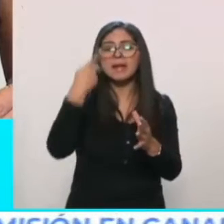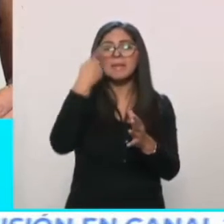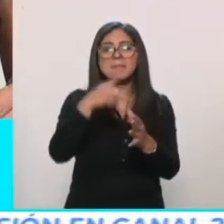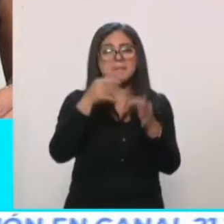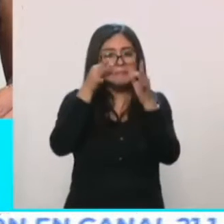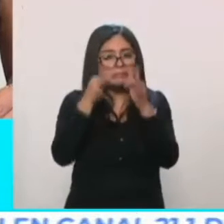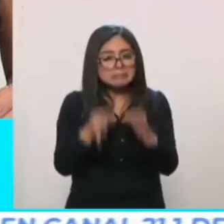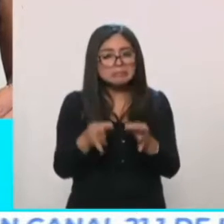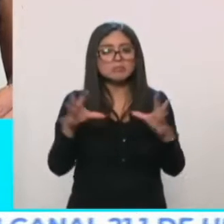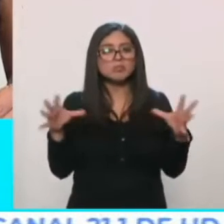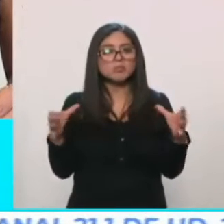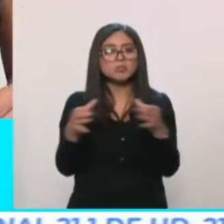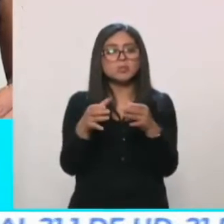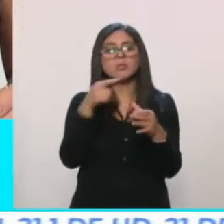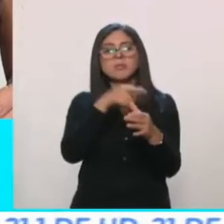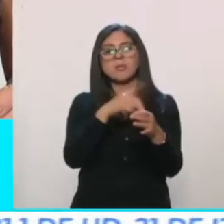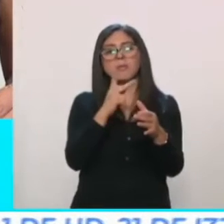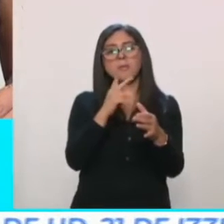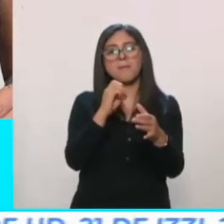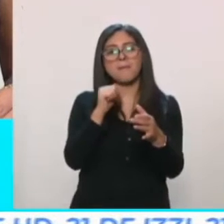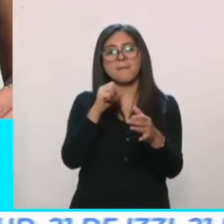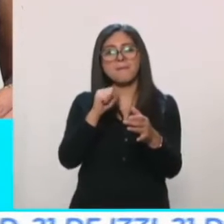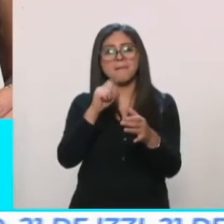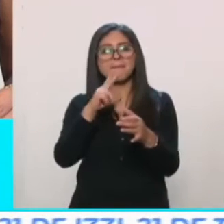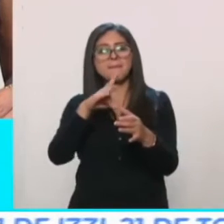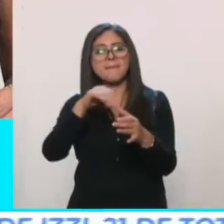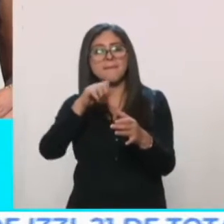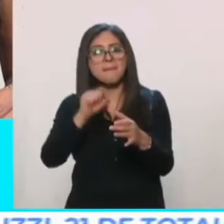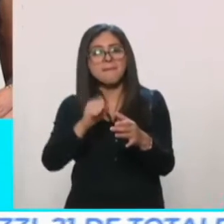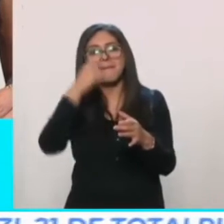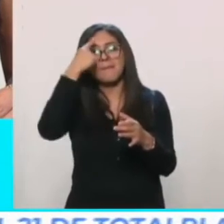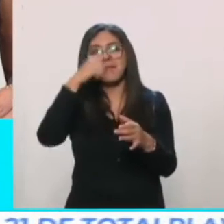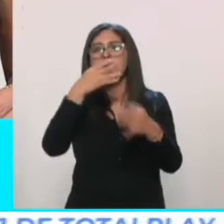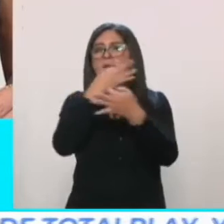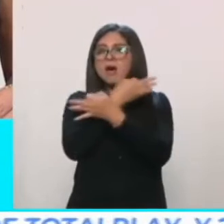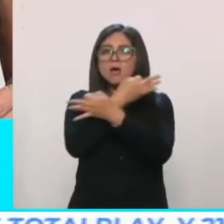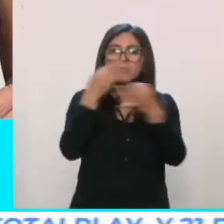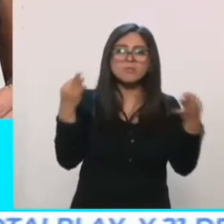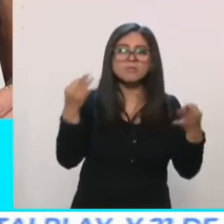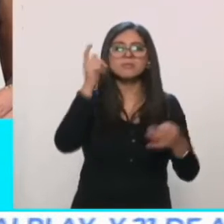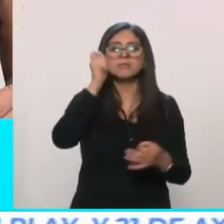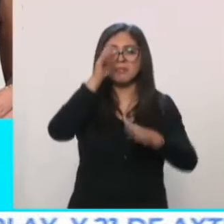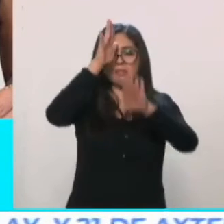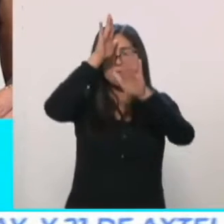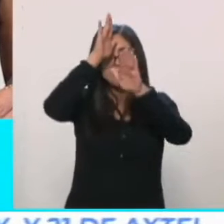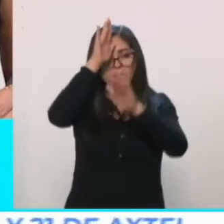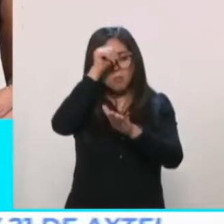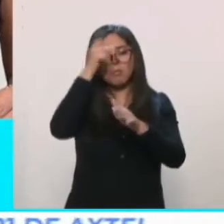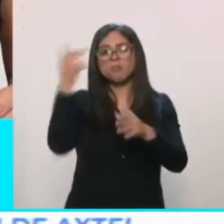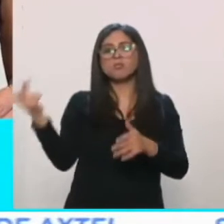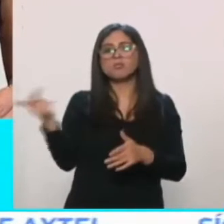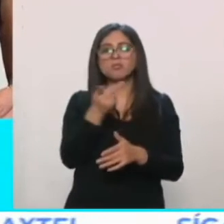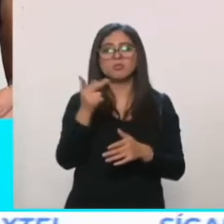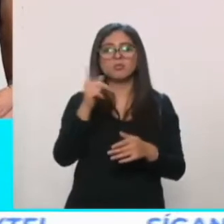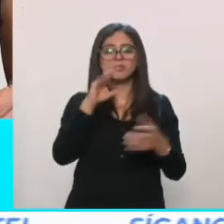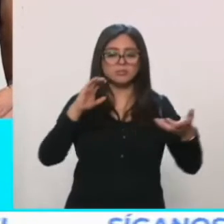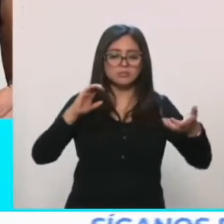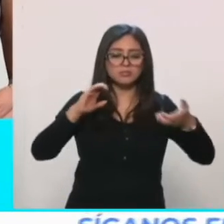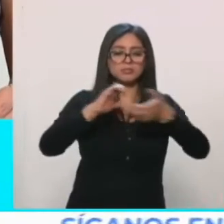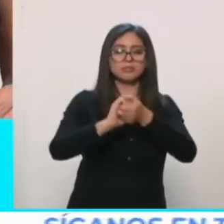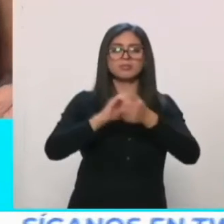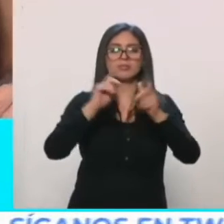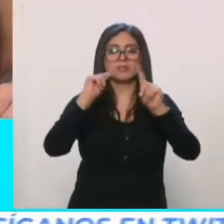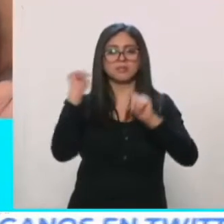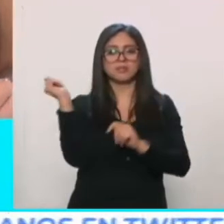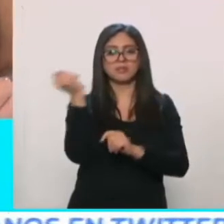dentro del corazón, como es Pompas Ricas, para anunciar nuestro encuentro, nuestro hermanamiento